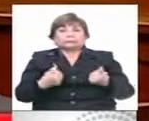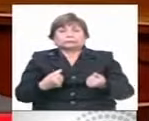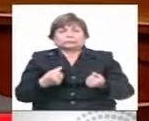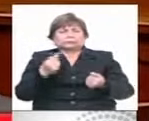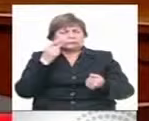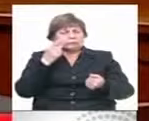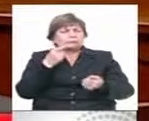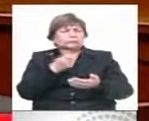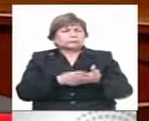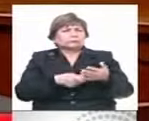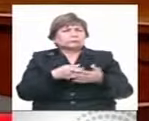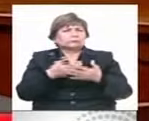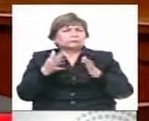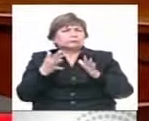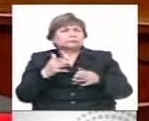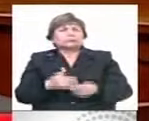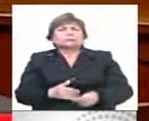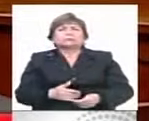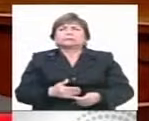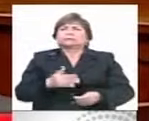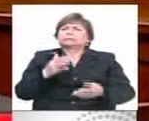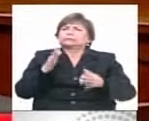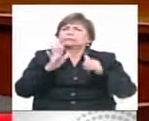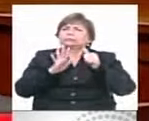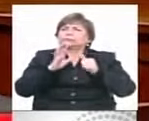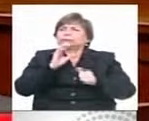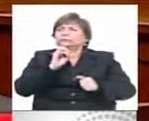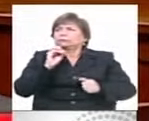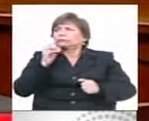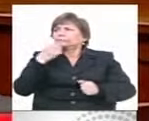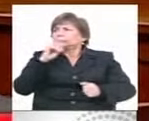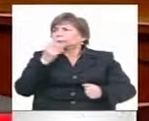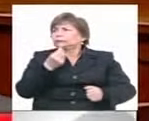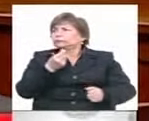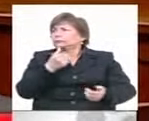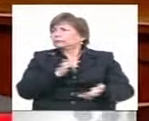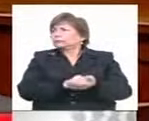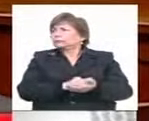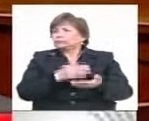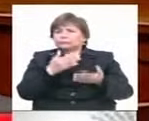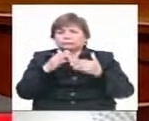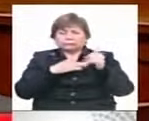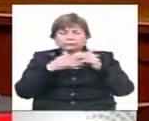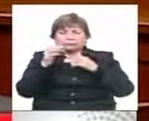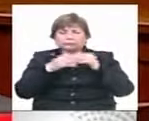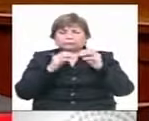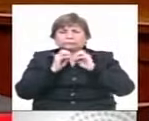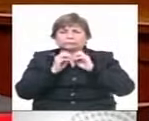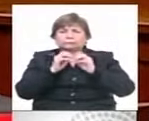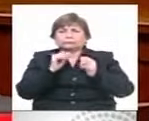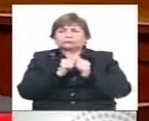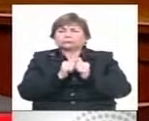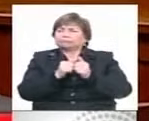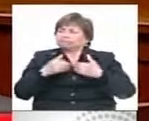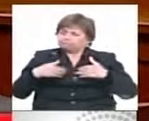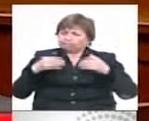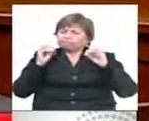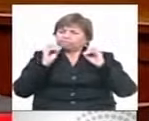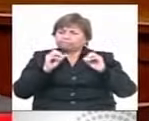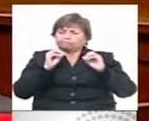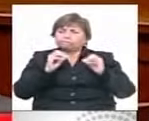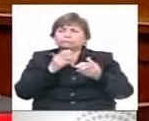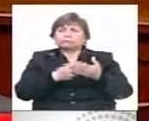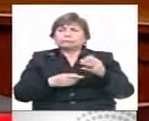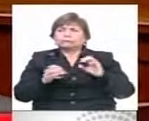una inversión aproximada de 600 millones de soles, construirá, equipará y pondrá en